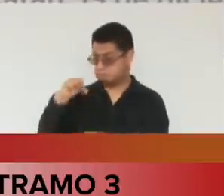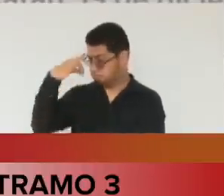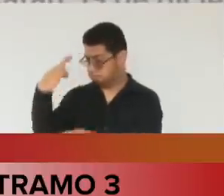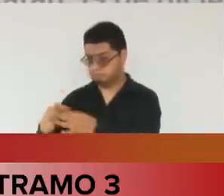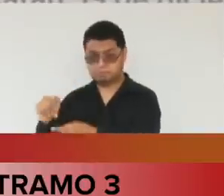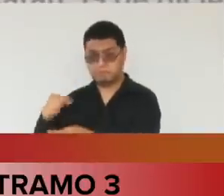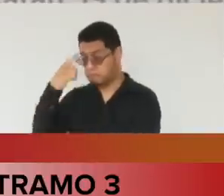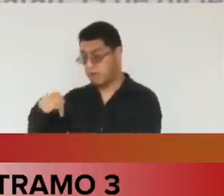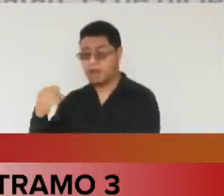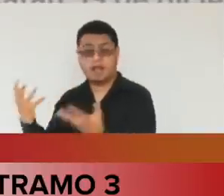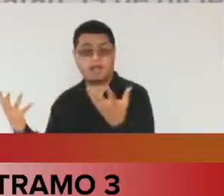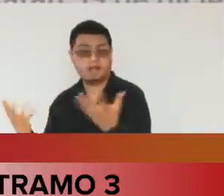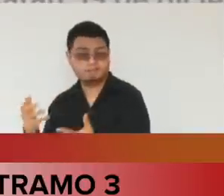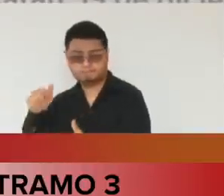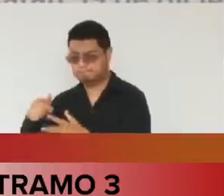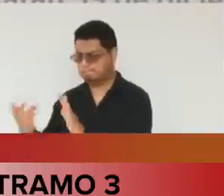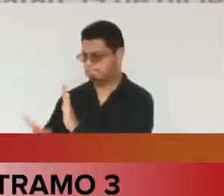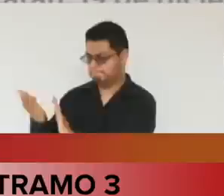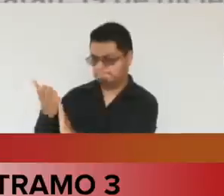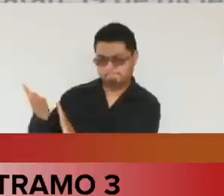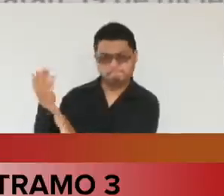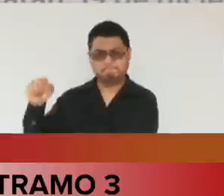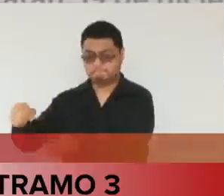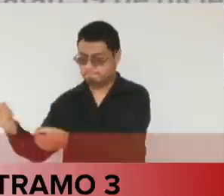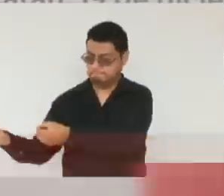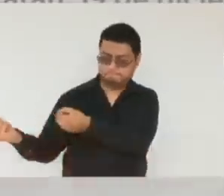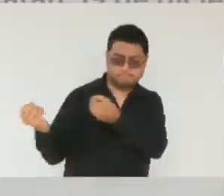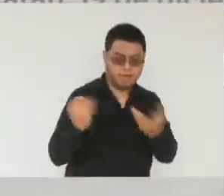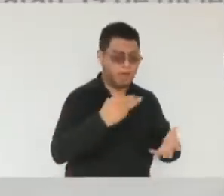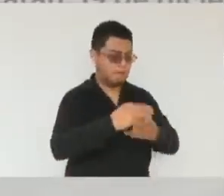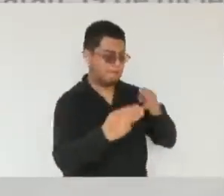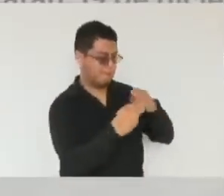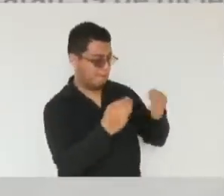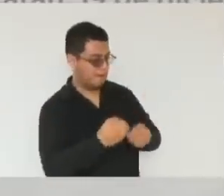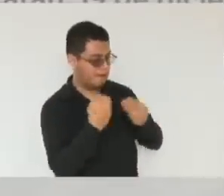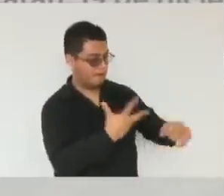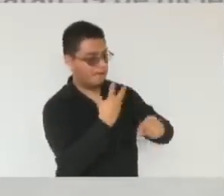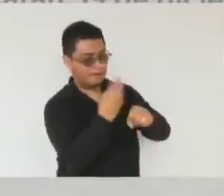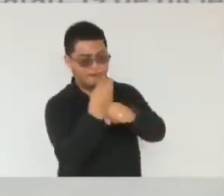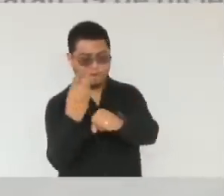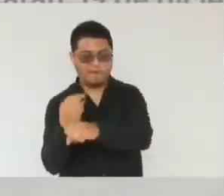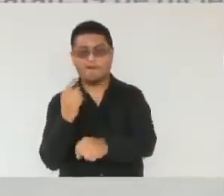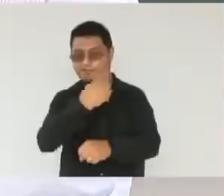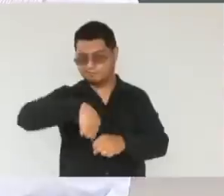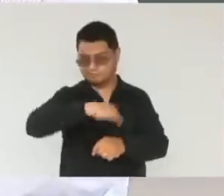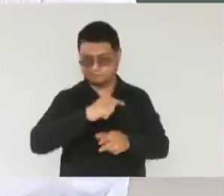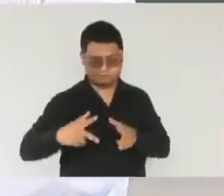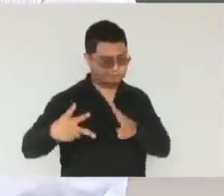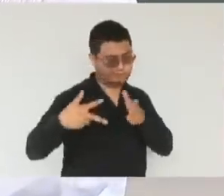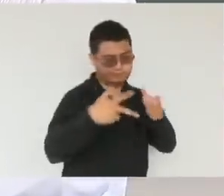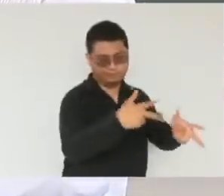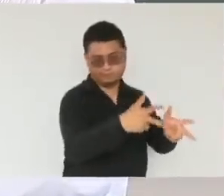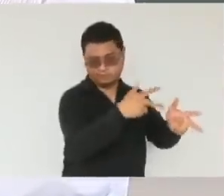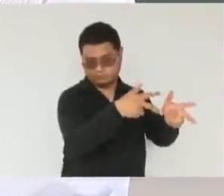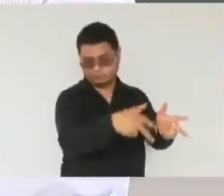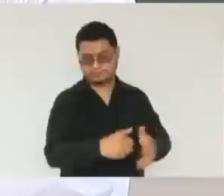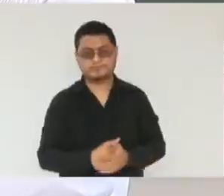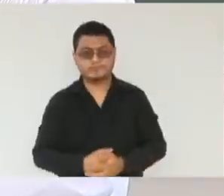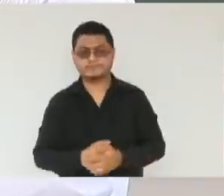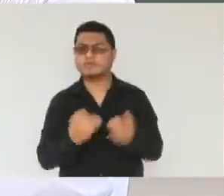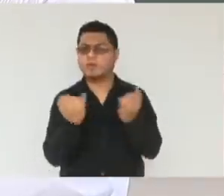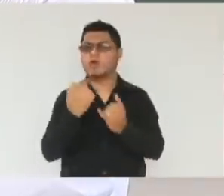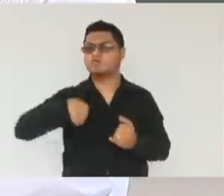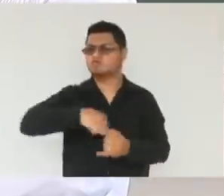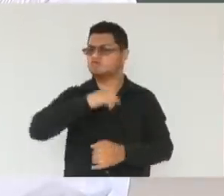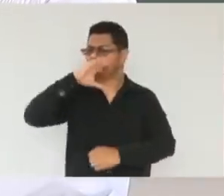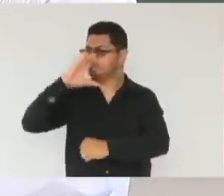para producir la planta de prefabricados de traves, fundamental para todos los tableros de los pasos vehiculares del proyecto. También estamos terminando la